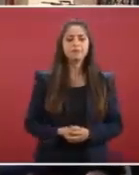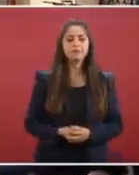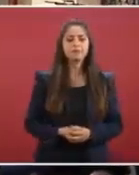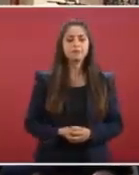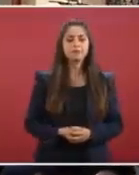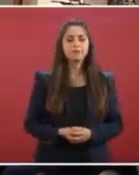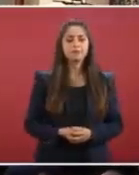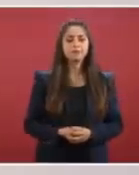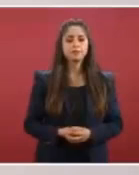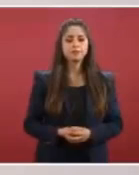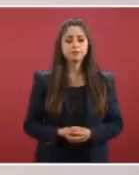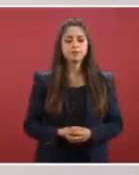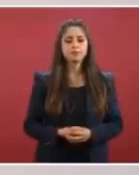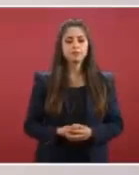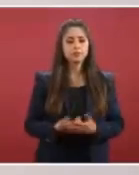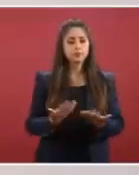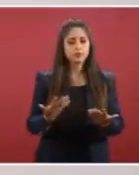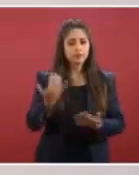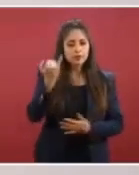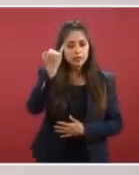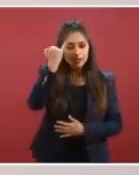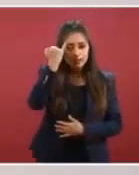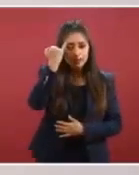imagínense ganarle